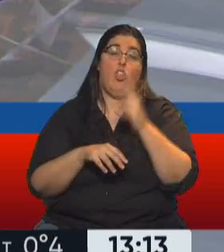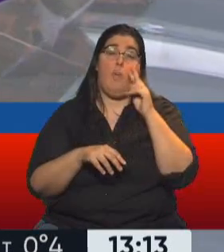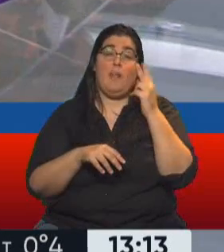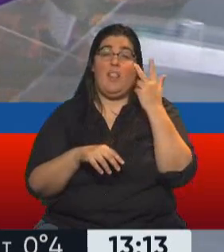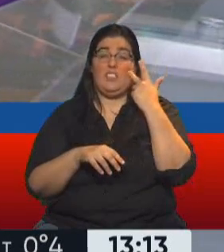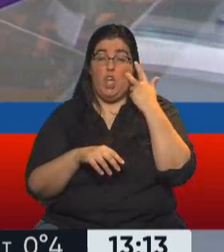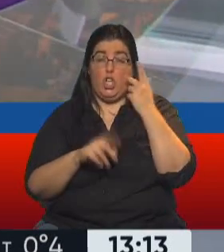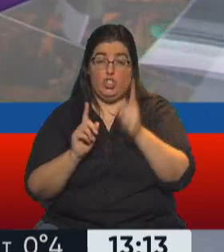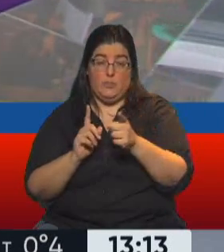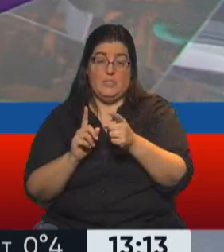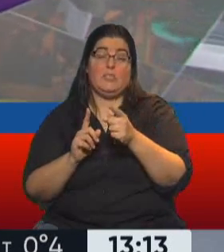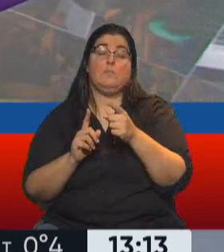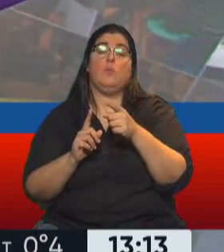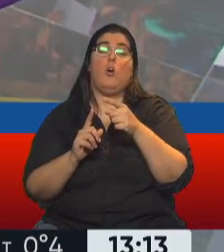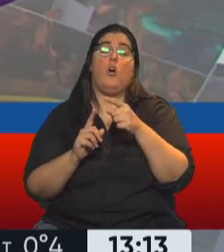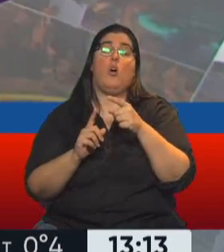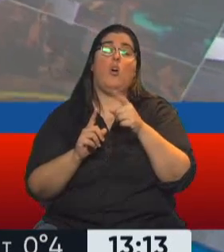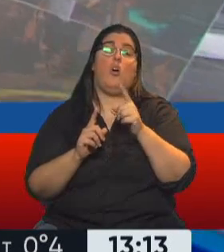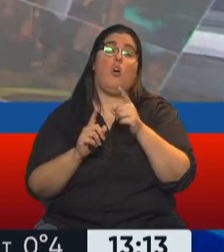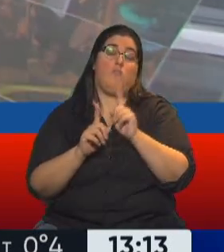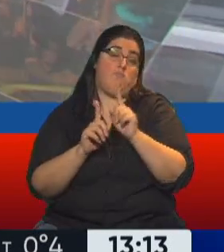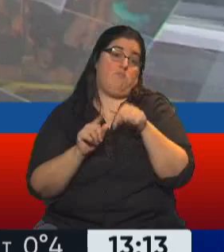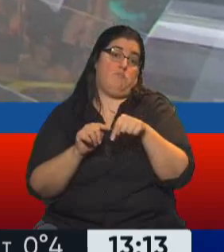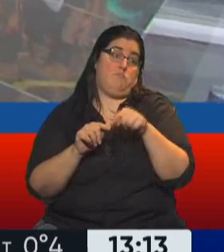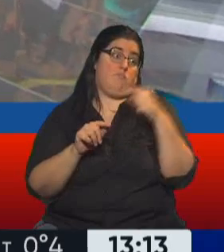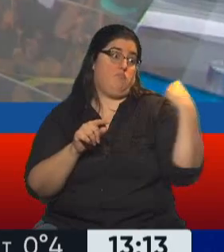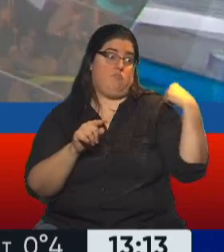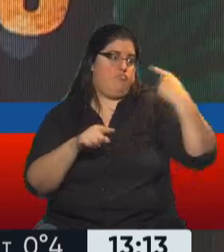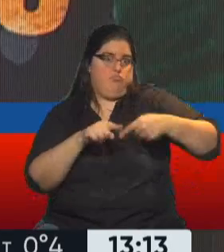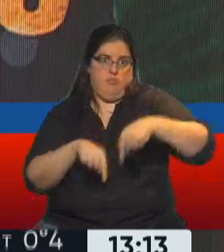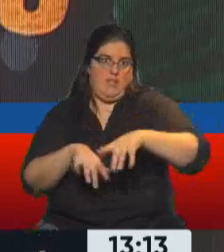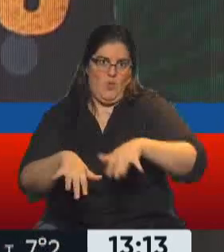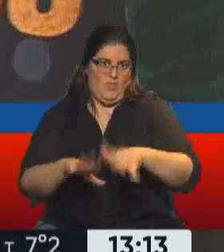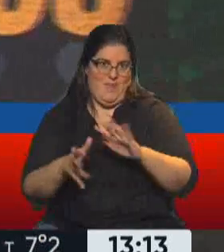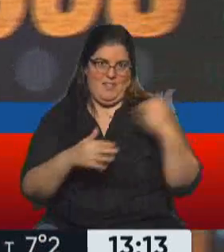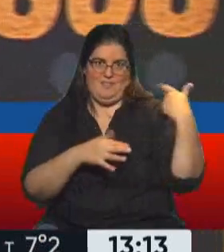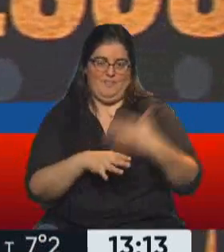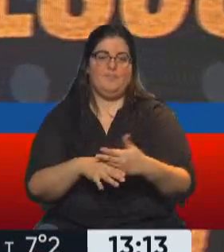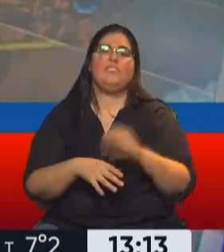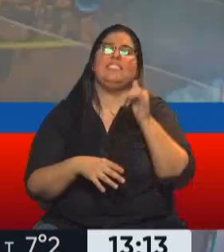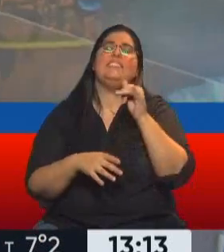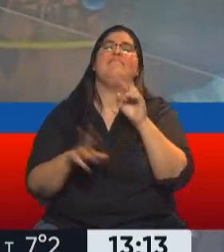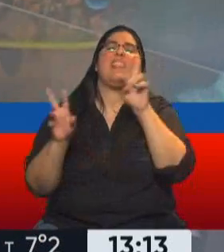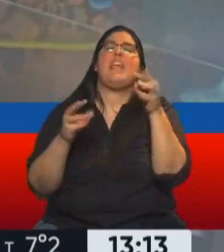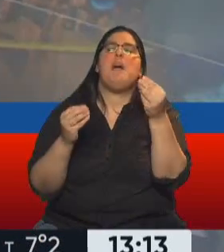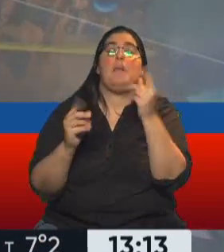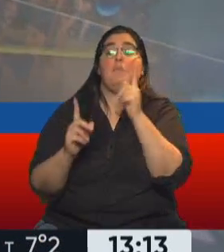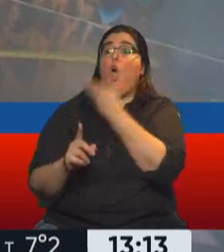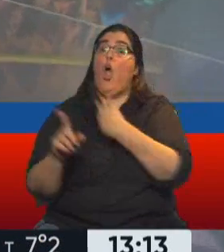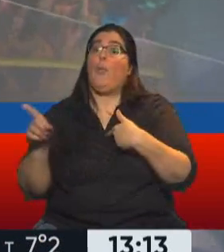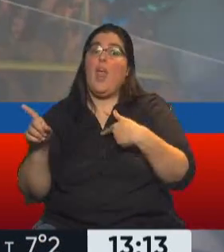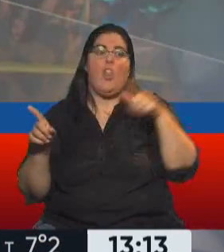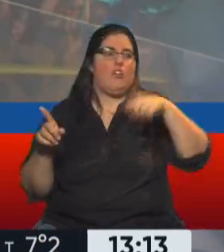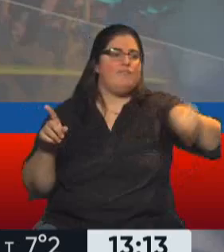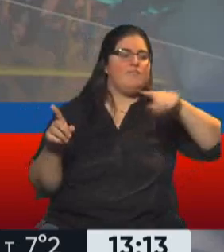2018 que se refleja o se proyecta sobre la situación actual. Sí, el problema pasa con la oposición, digo, cómo se expresa la oposición, digo,